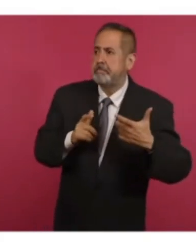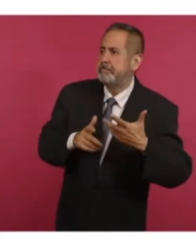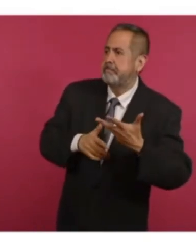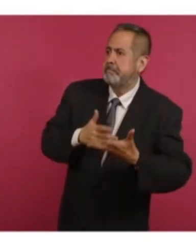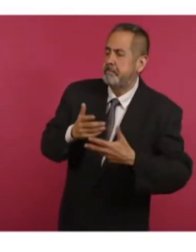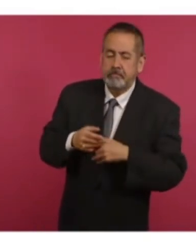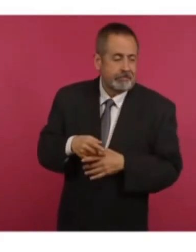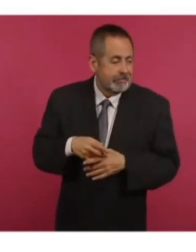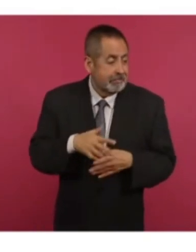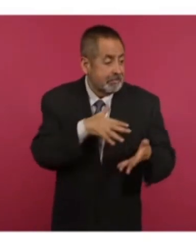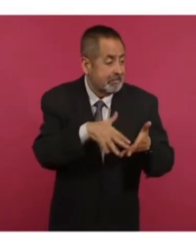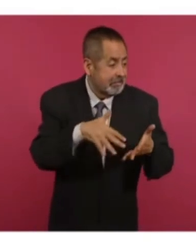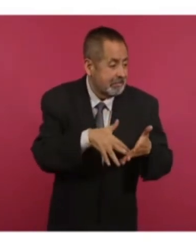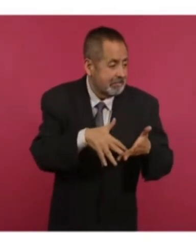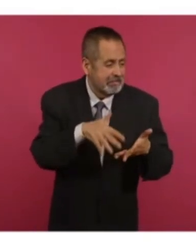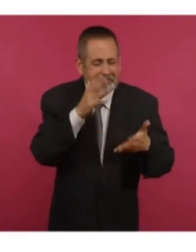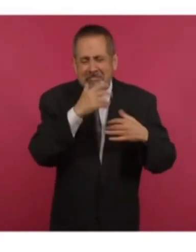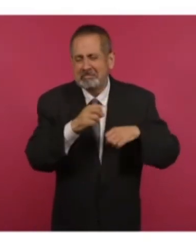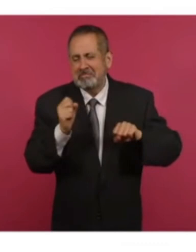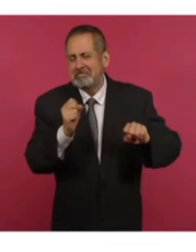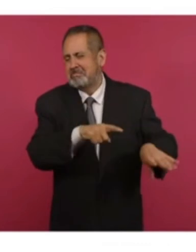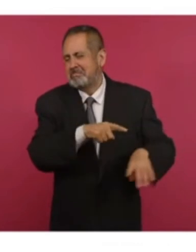sin lectores, los periódicos.